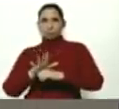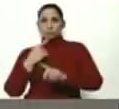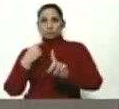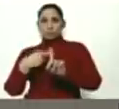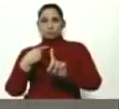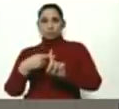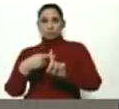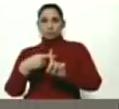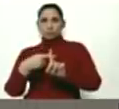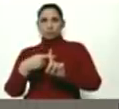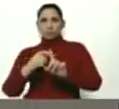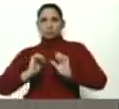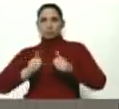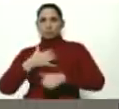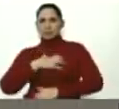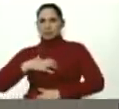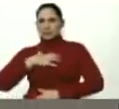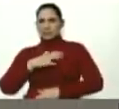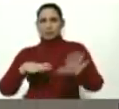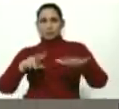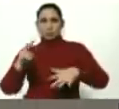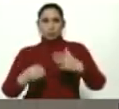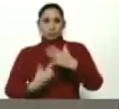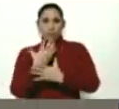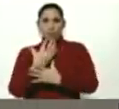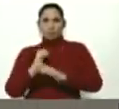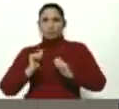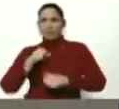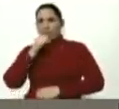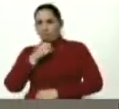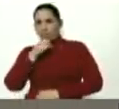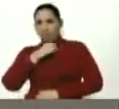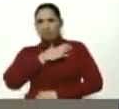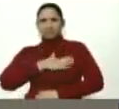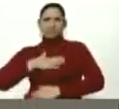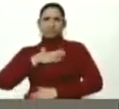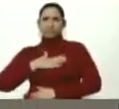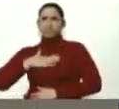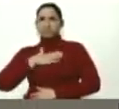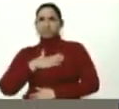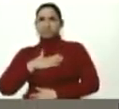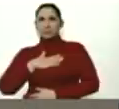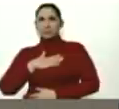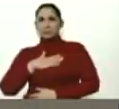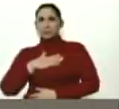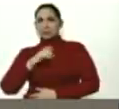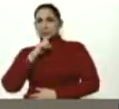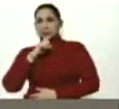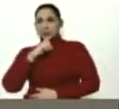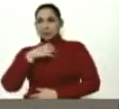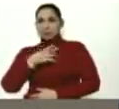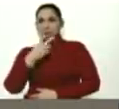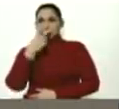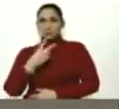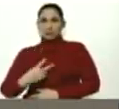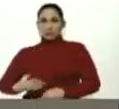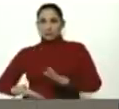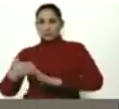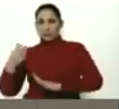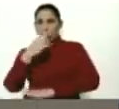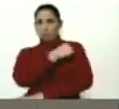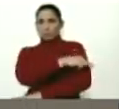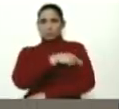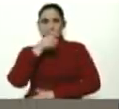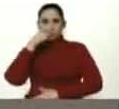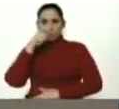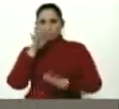positivo, inició síntomas el 12 de mayo, presentó tos, malestar general, dificultad respiratoria, fue a un hospital Centinela